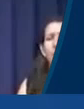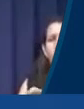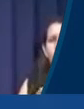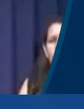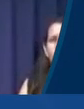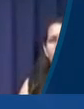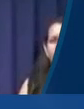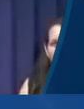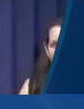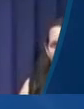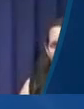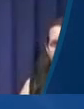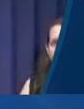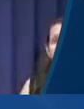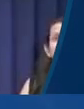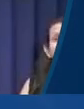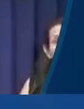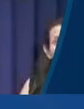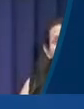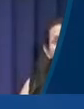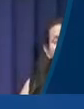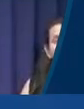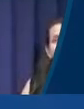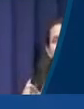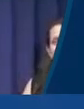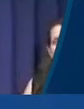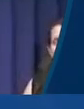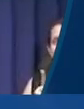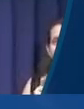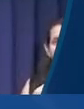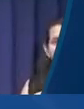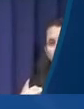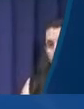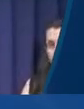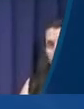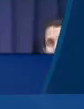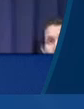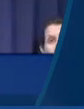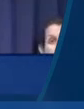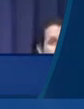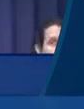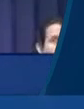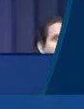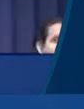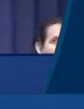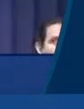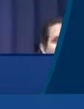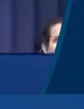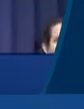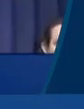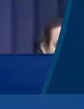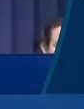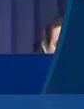ley 8.732, que corresponde a lo que son cuestiones previsionales de los empleados públicos de la provincia de Entre Ríos.